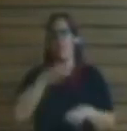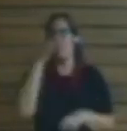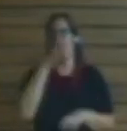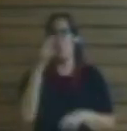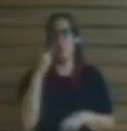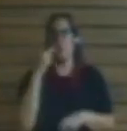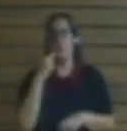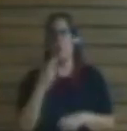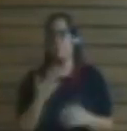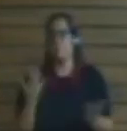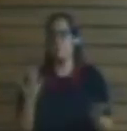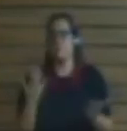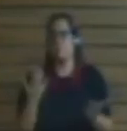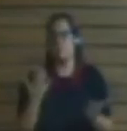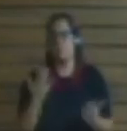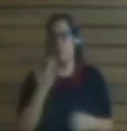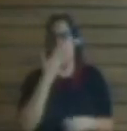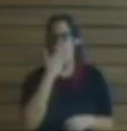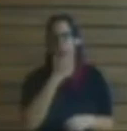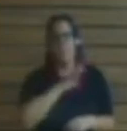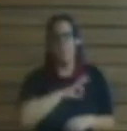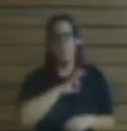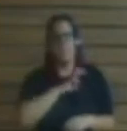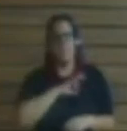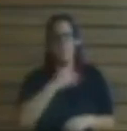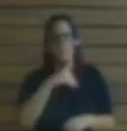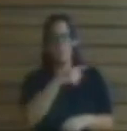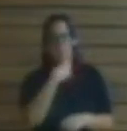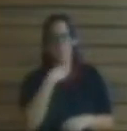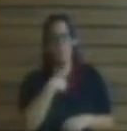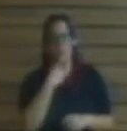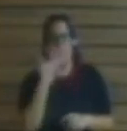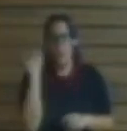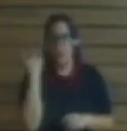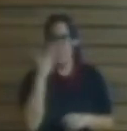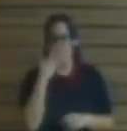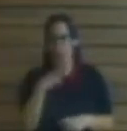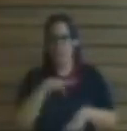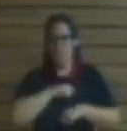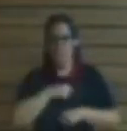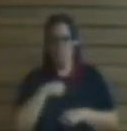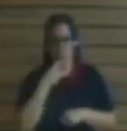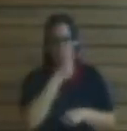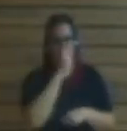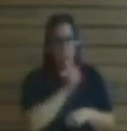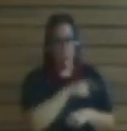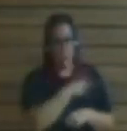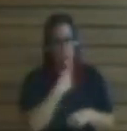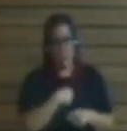verdad, señora Barcos, ¿le recuerdo a usted lo que nos decían en la anterior legislatura? Se lo recuerdo.